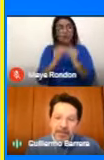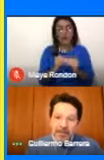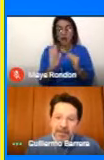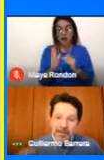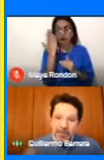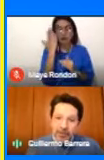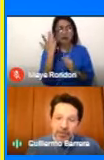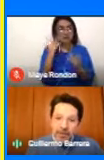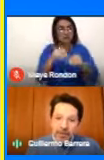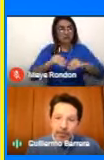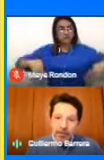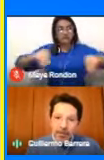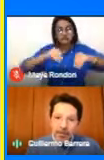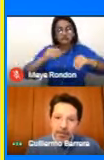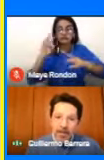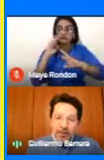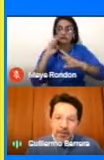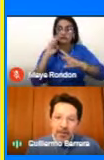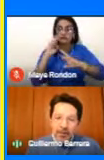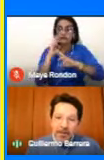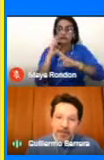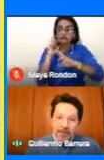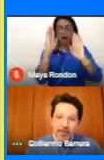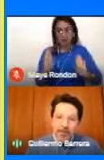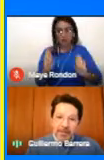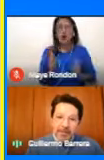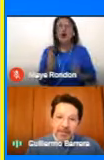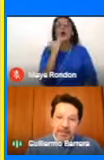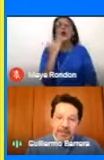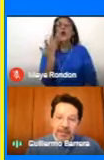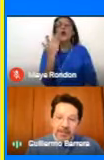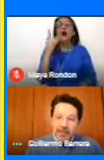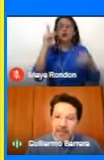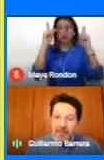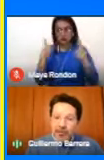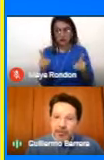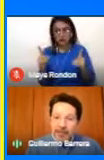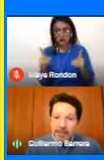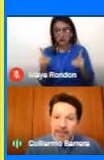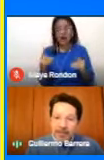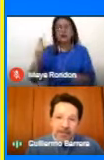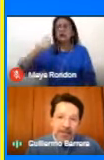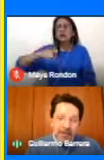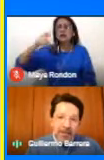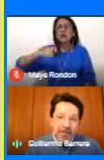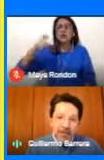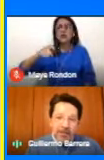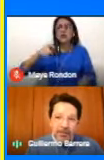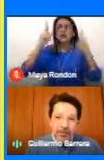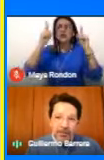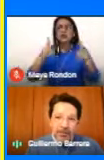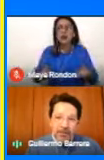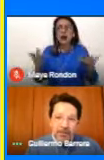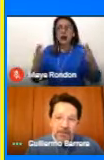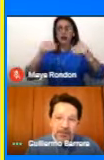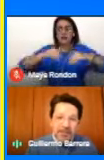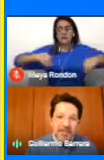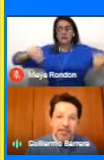implican que nos tengan en cuenta a la hora de tomar decisiones, y necesitamos tomar decisiones aquí en nuestro